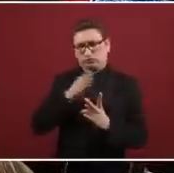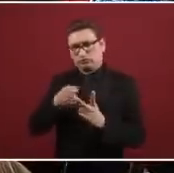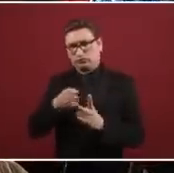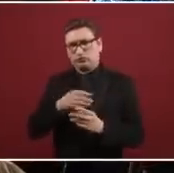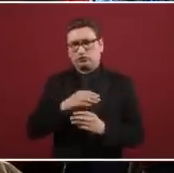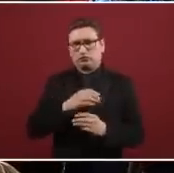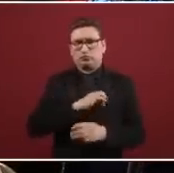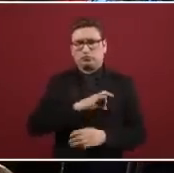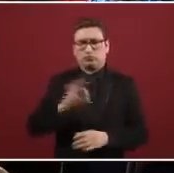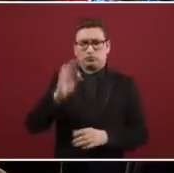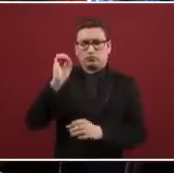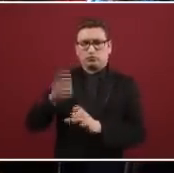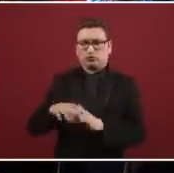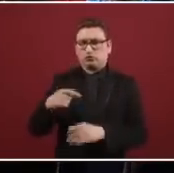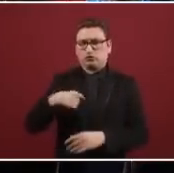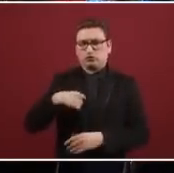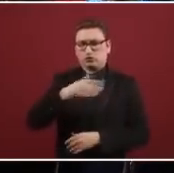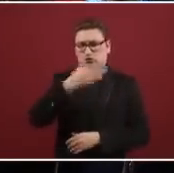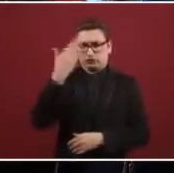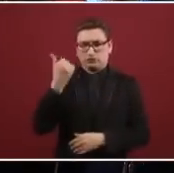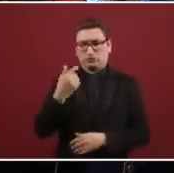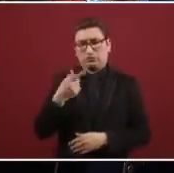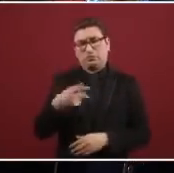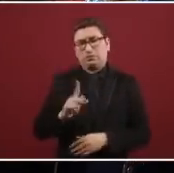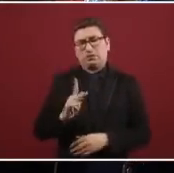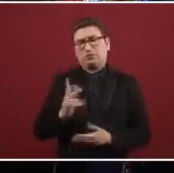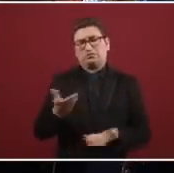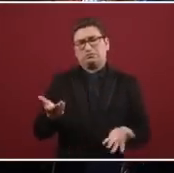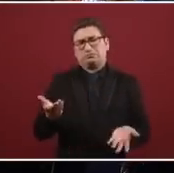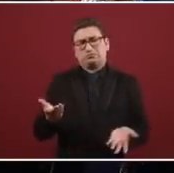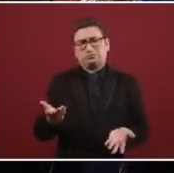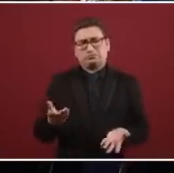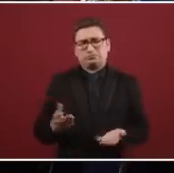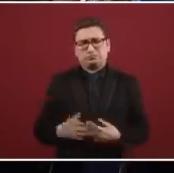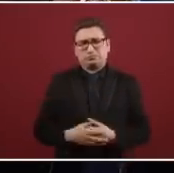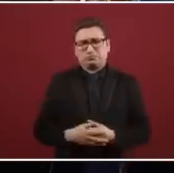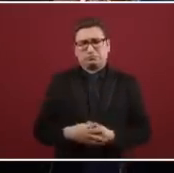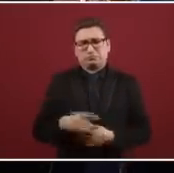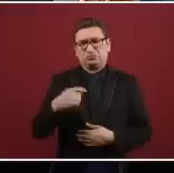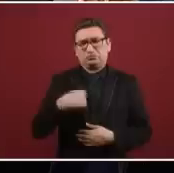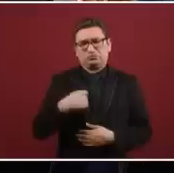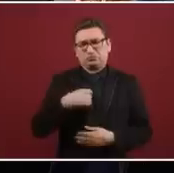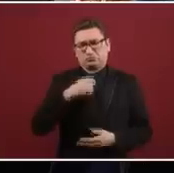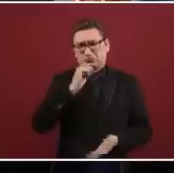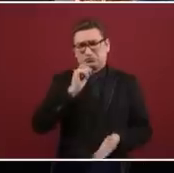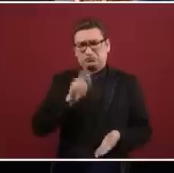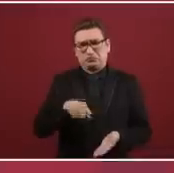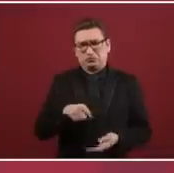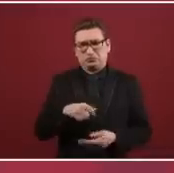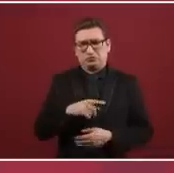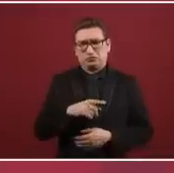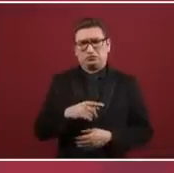No sabía esto, pero yo